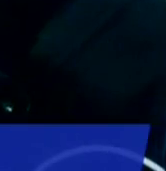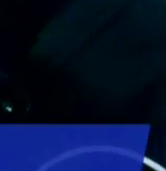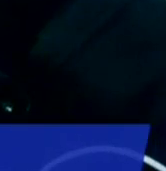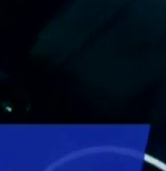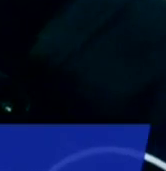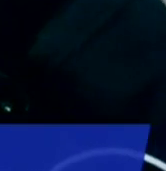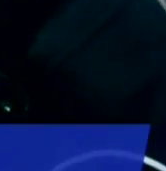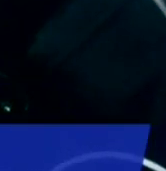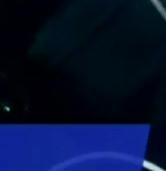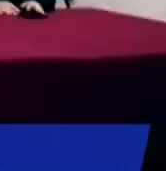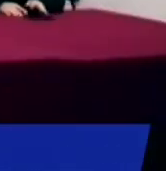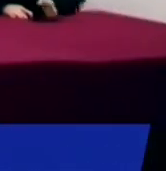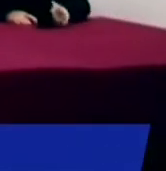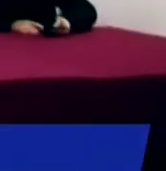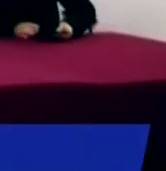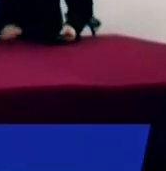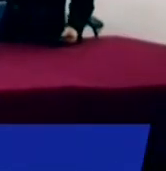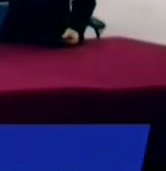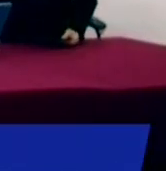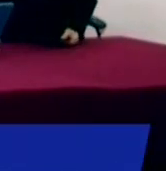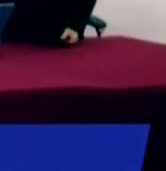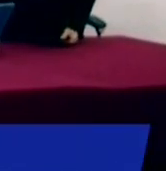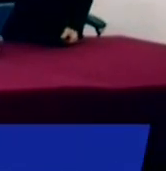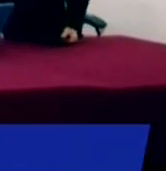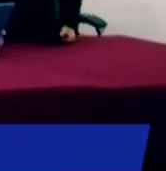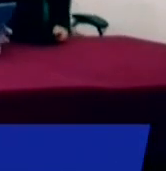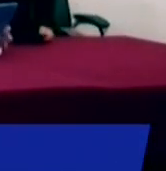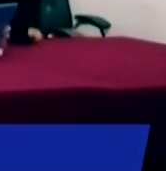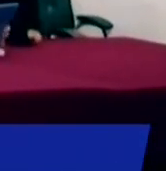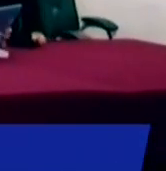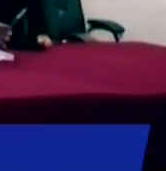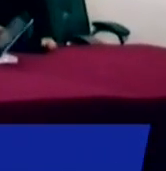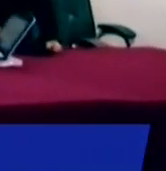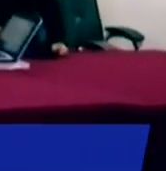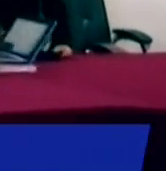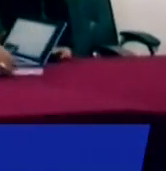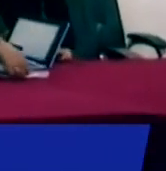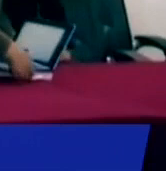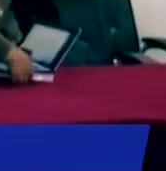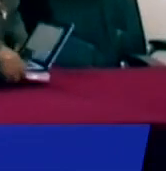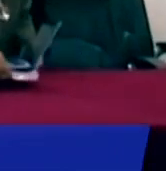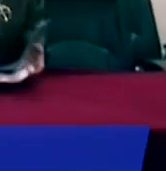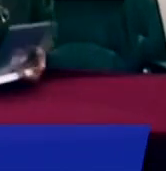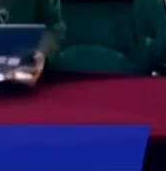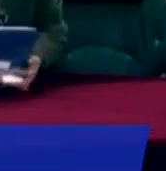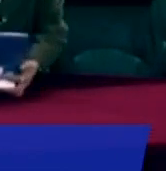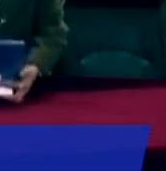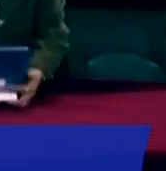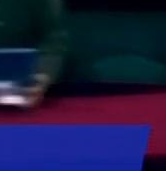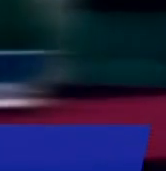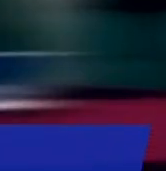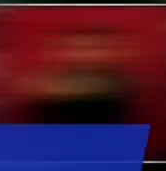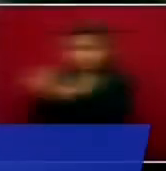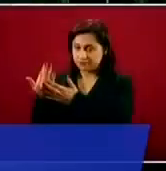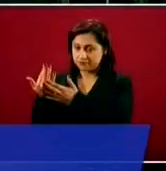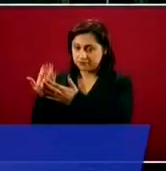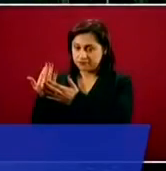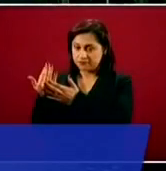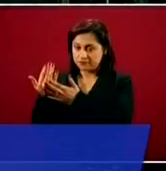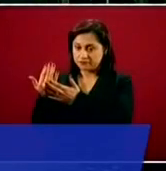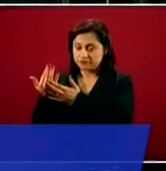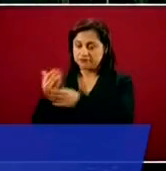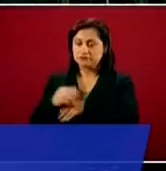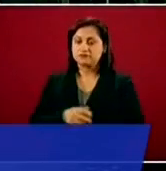la Secretaría General aclarar una nota de prensa sobre el proceso electoral en Bolivia y publicada en el periódico The Washington Post. Ante